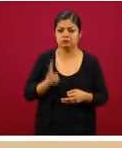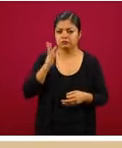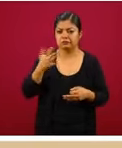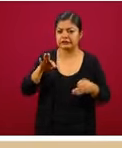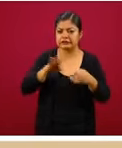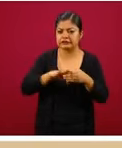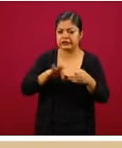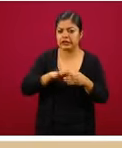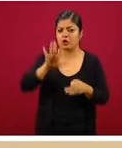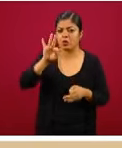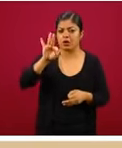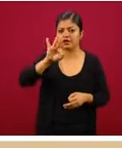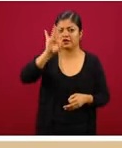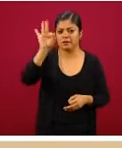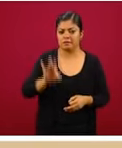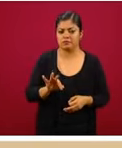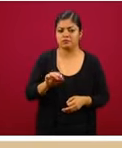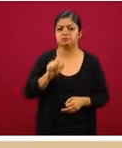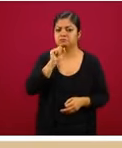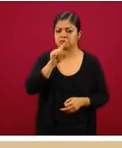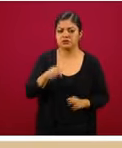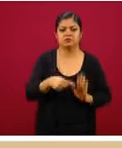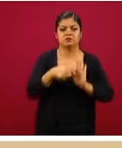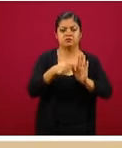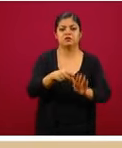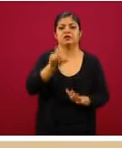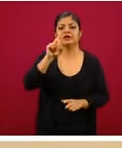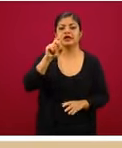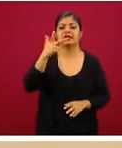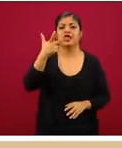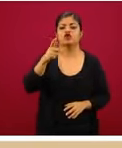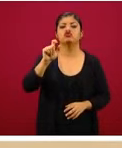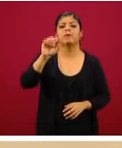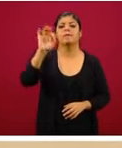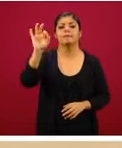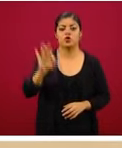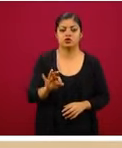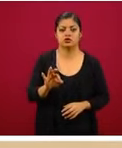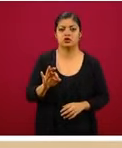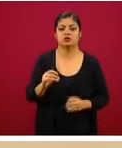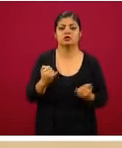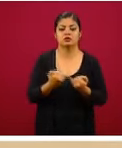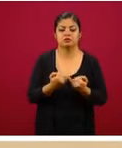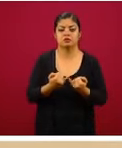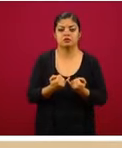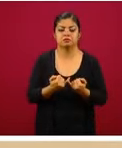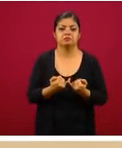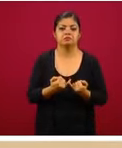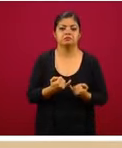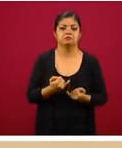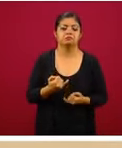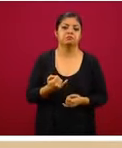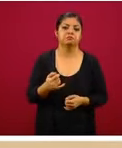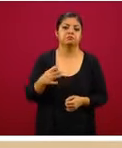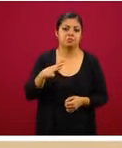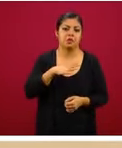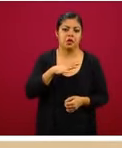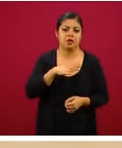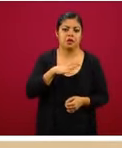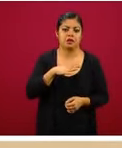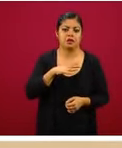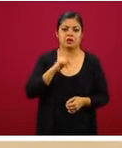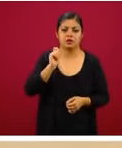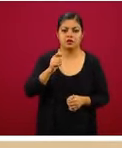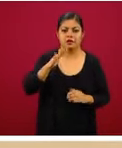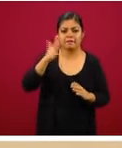ese 40% que estábamos evidenciando, que es el 38%, y vemos que el comportamiento ha estado